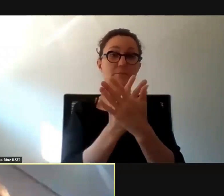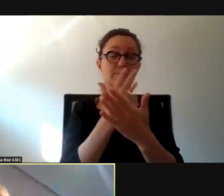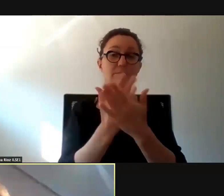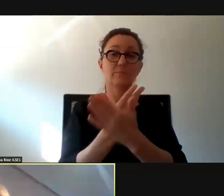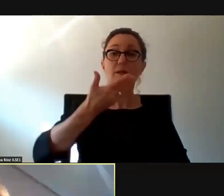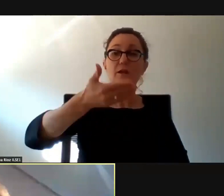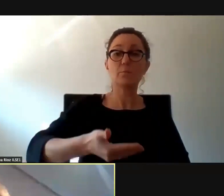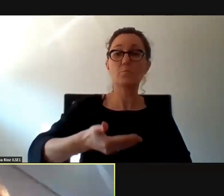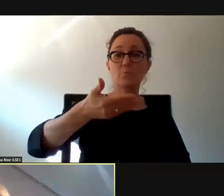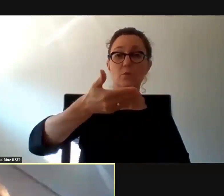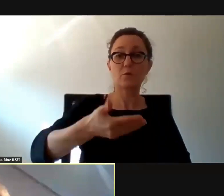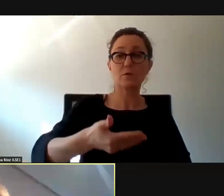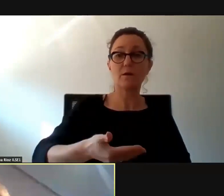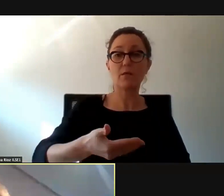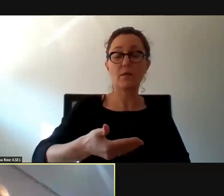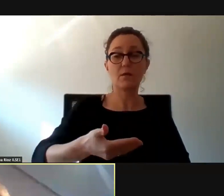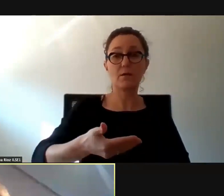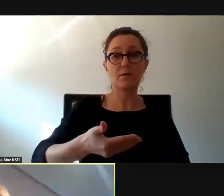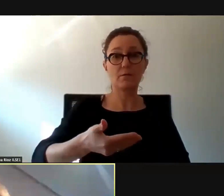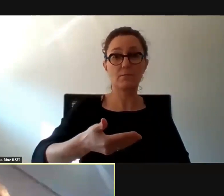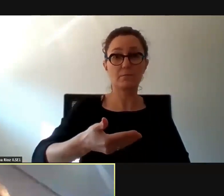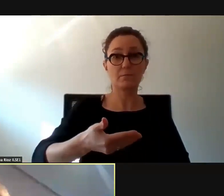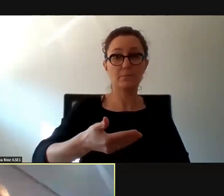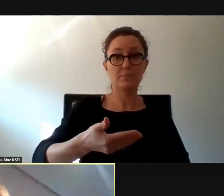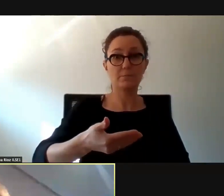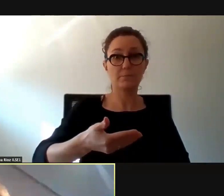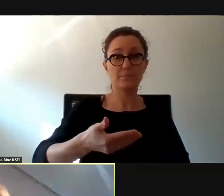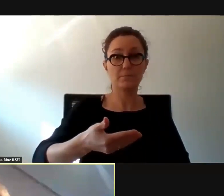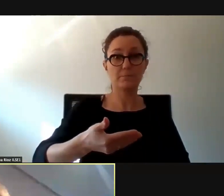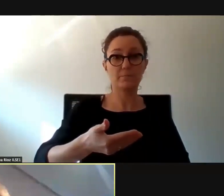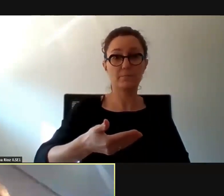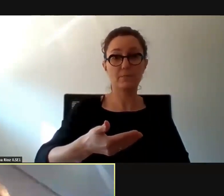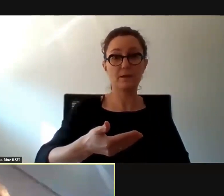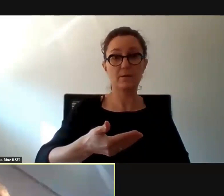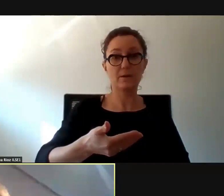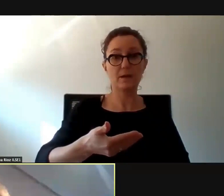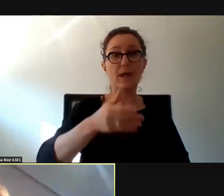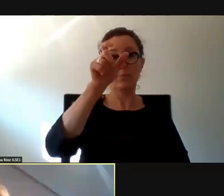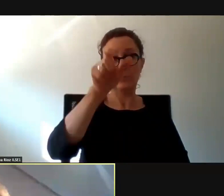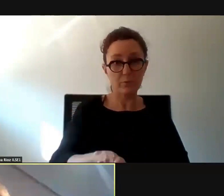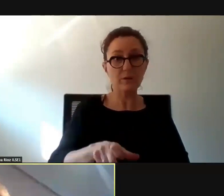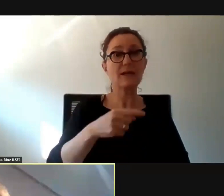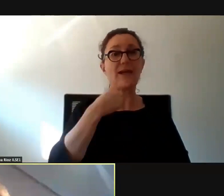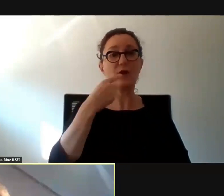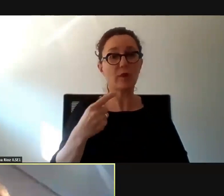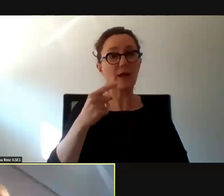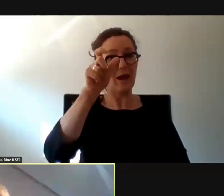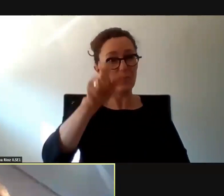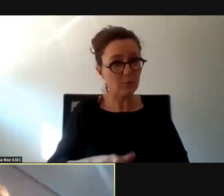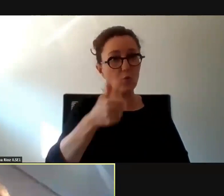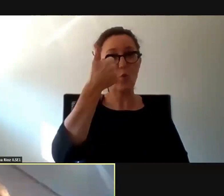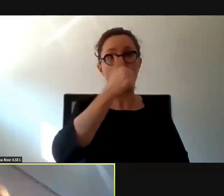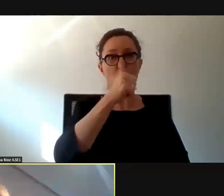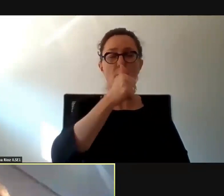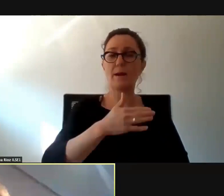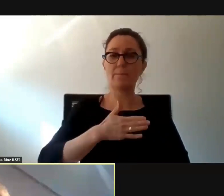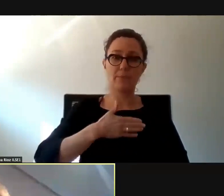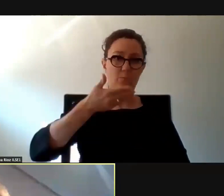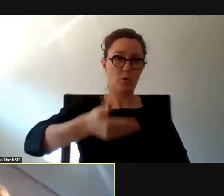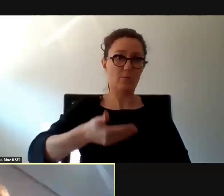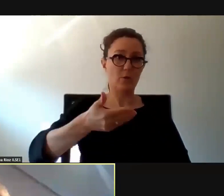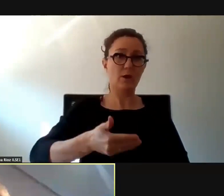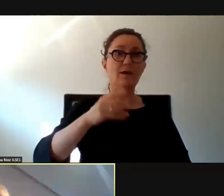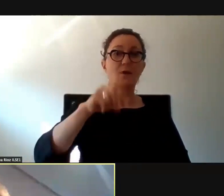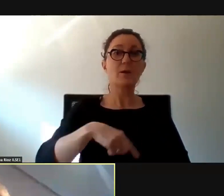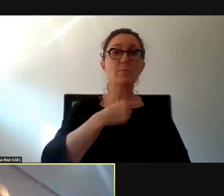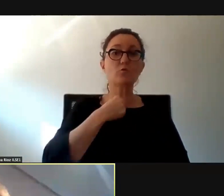importancia que lo diga un hombre, ¿no? Que para mí me parece muy, muy importante. Sobre todo me ha gustado tu final